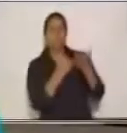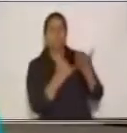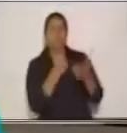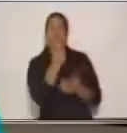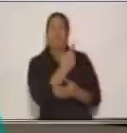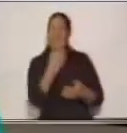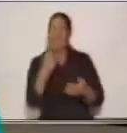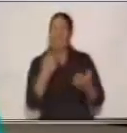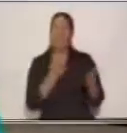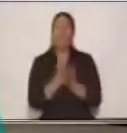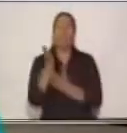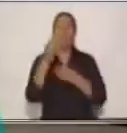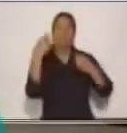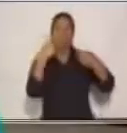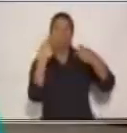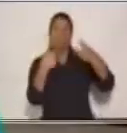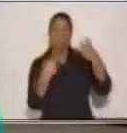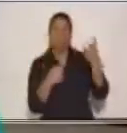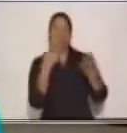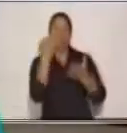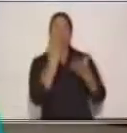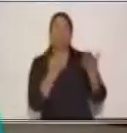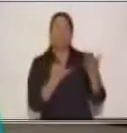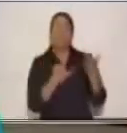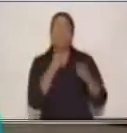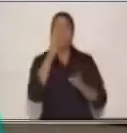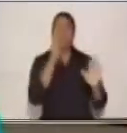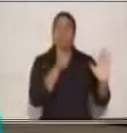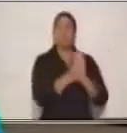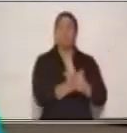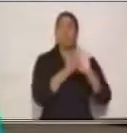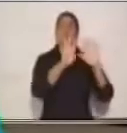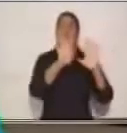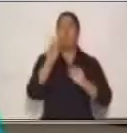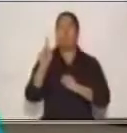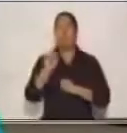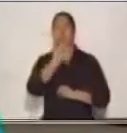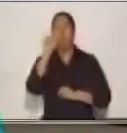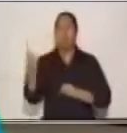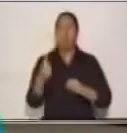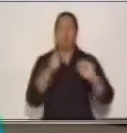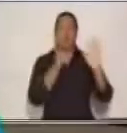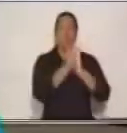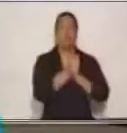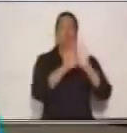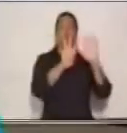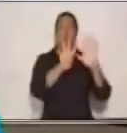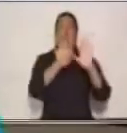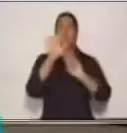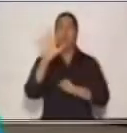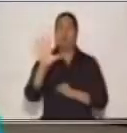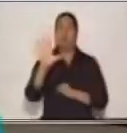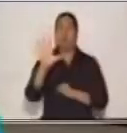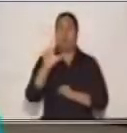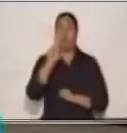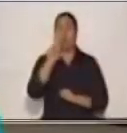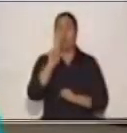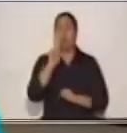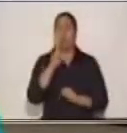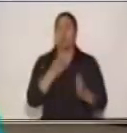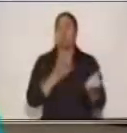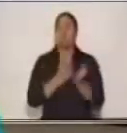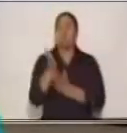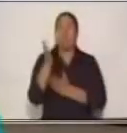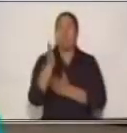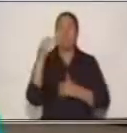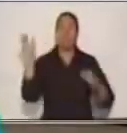derechos encontramos ahí? Del artículo 91 al artículo 95 está el derecho al